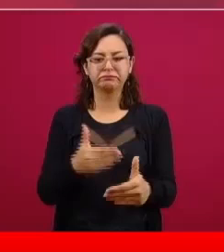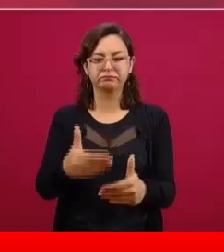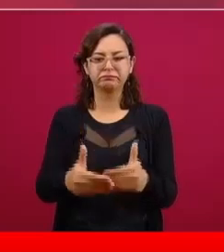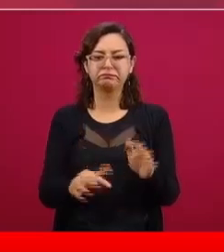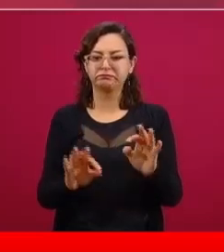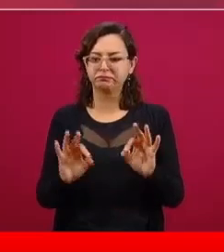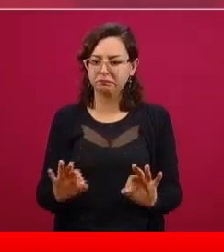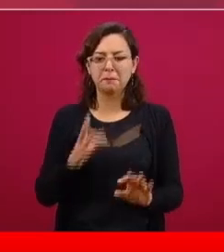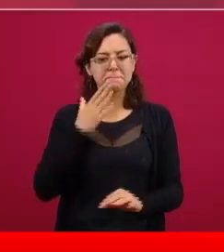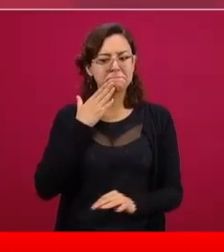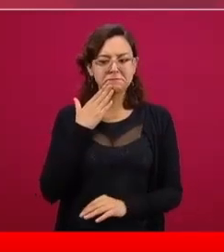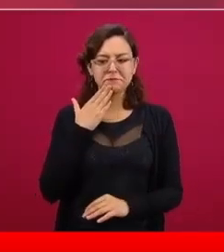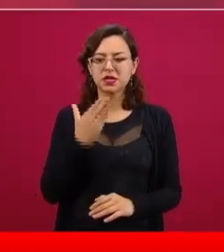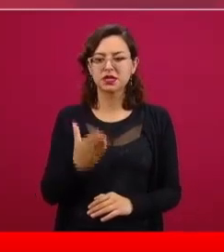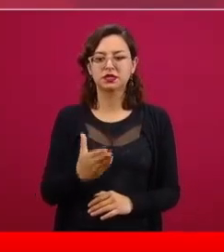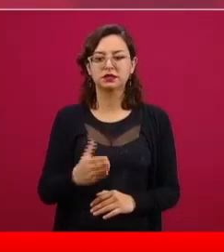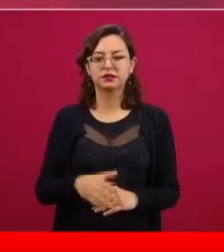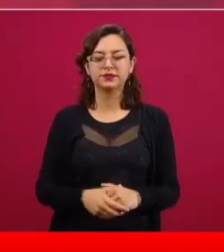bien,